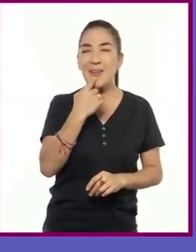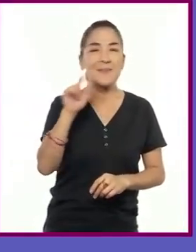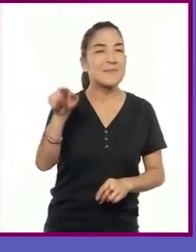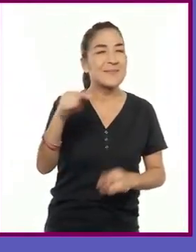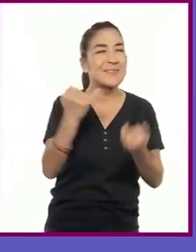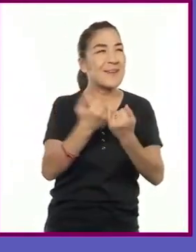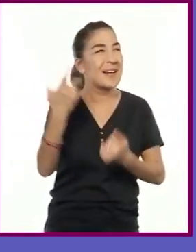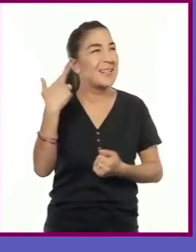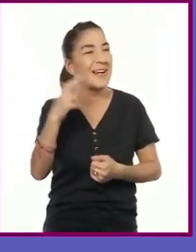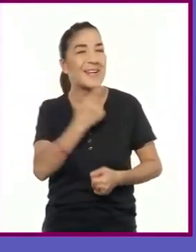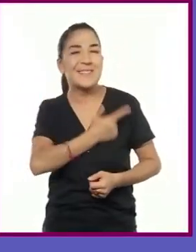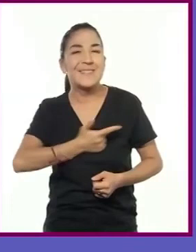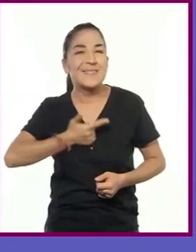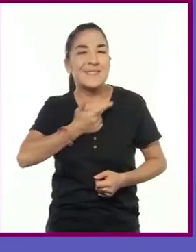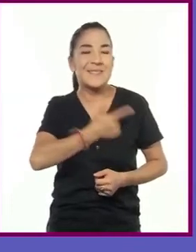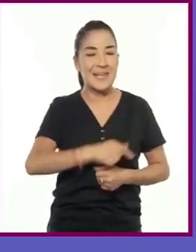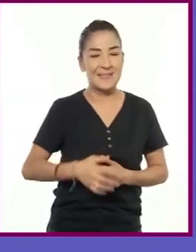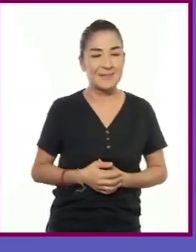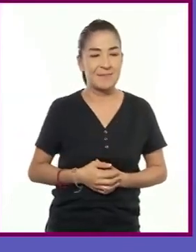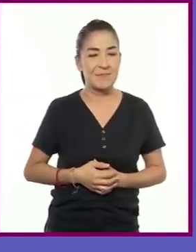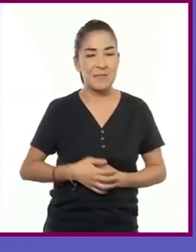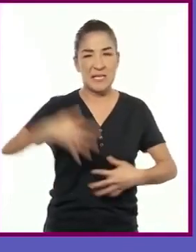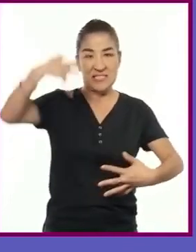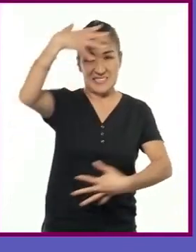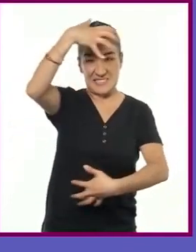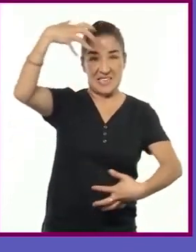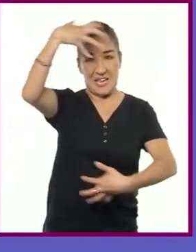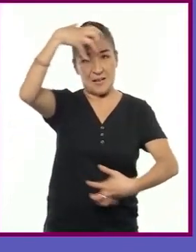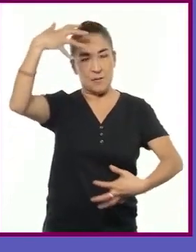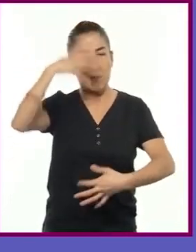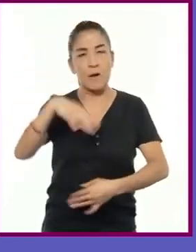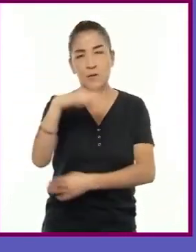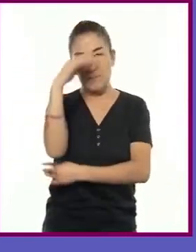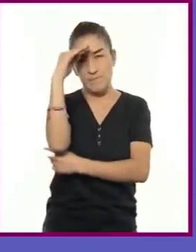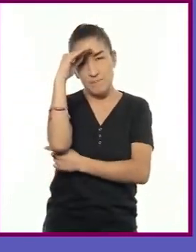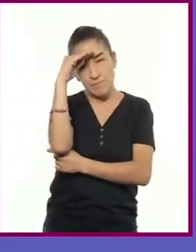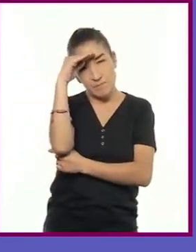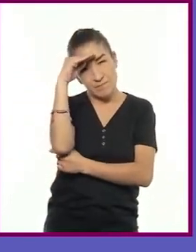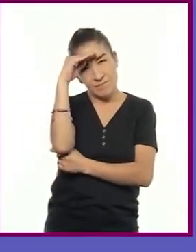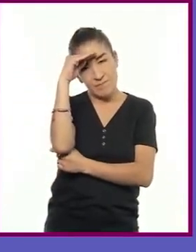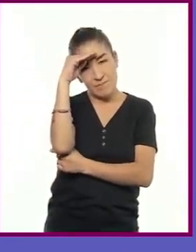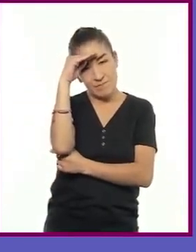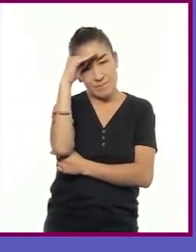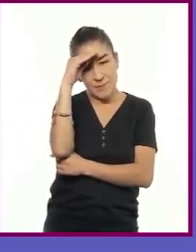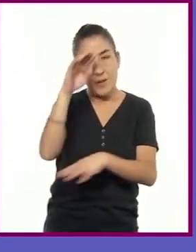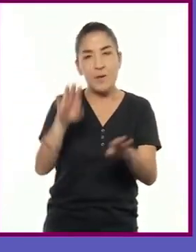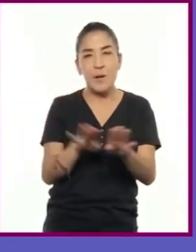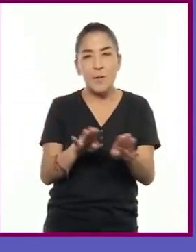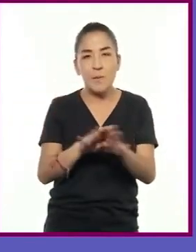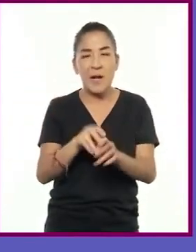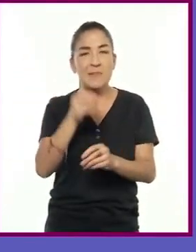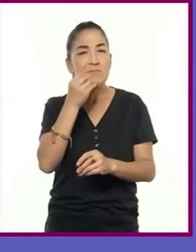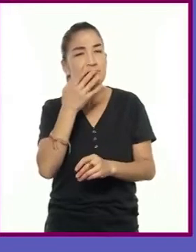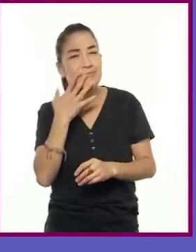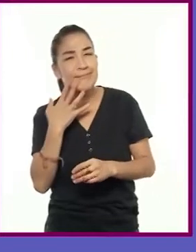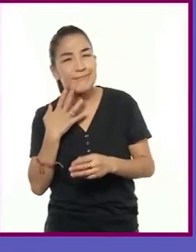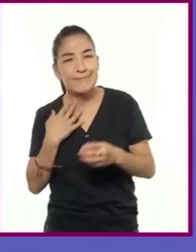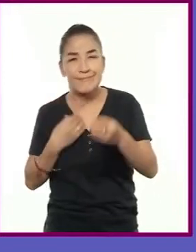viento. El orangután, pensativo, dejaba correr la baba de